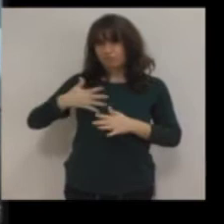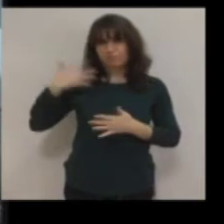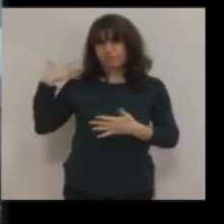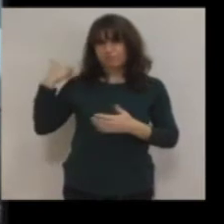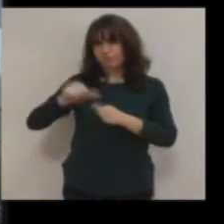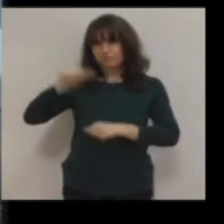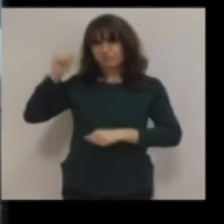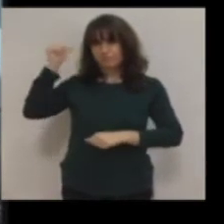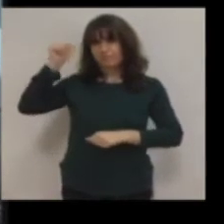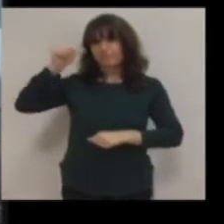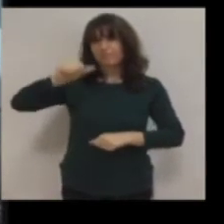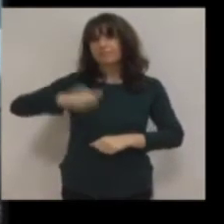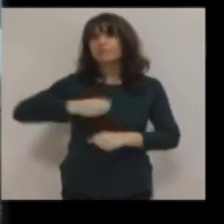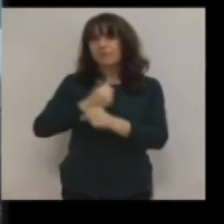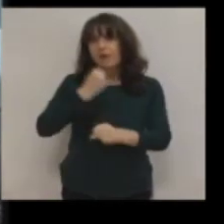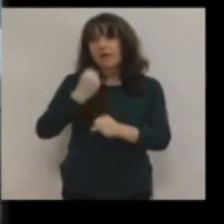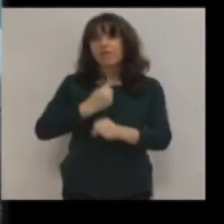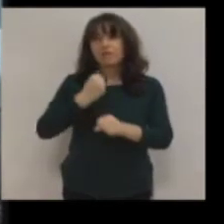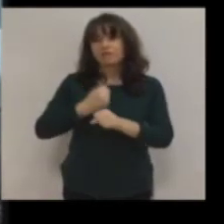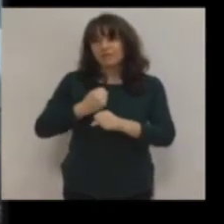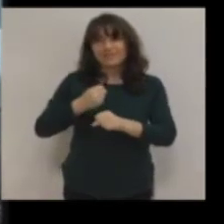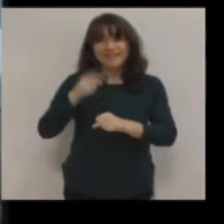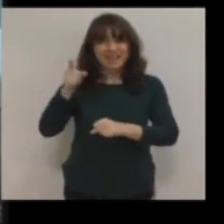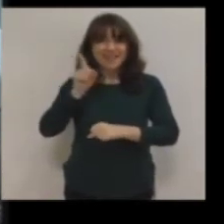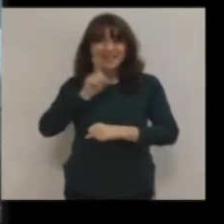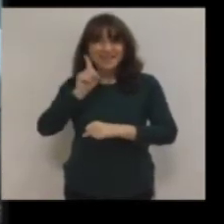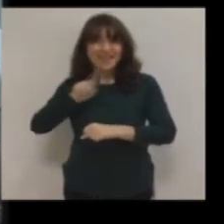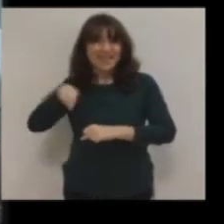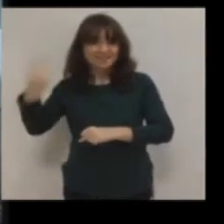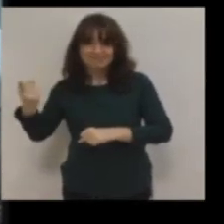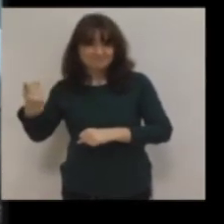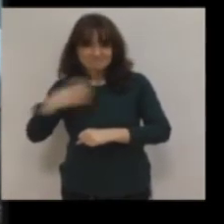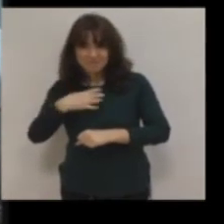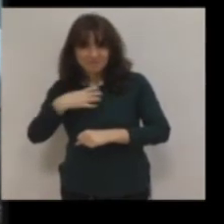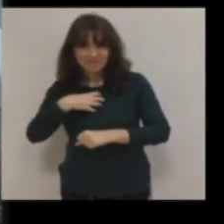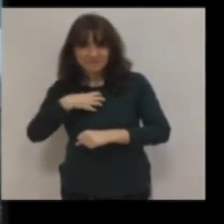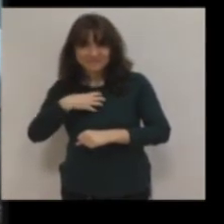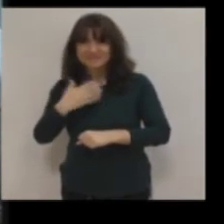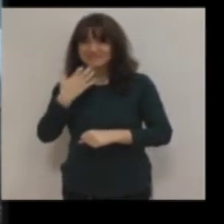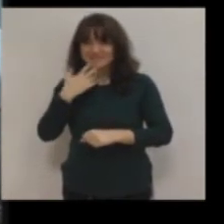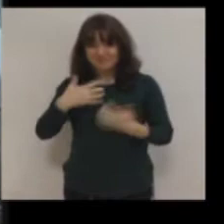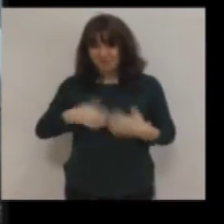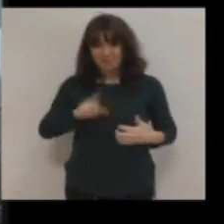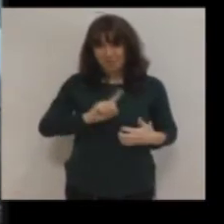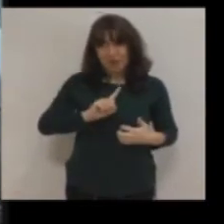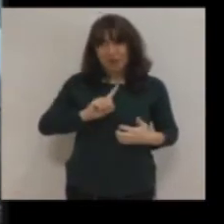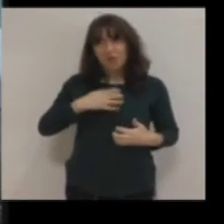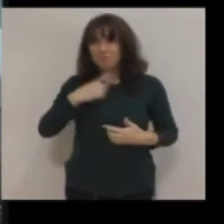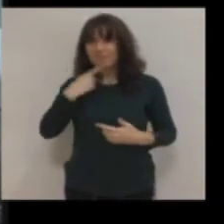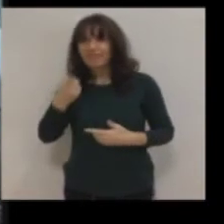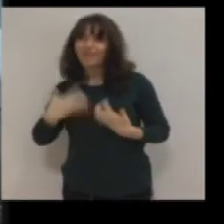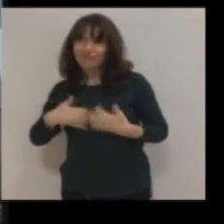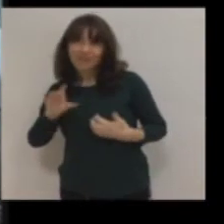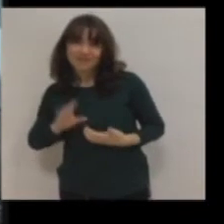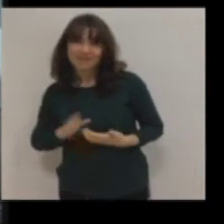ello. Entonces a Ramón no le puedo engañar, no le puedo decir que esto funciona si no funciona. Bueno, a ver,